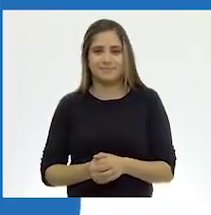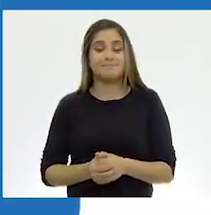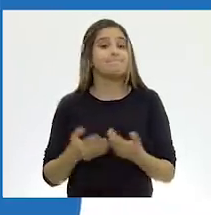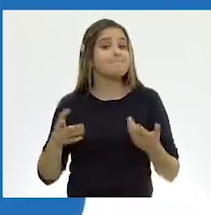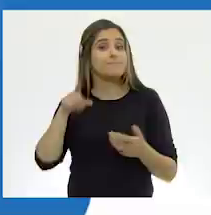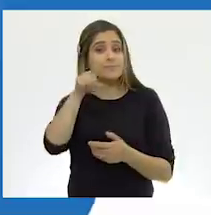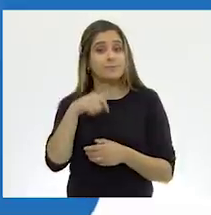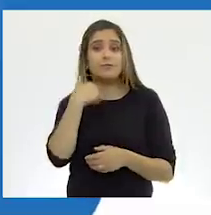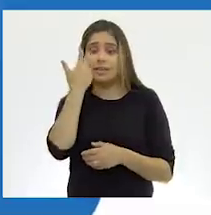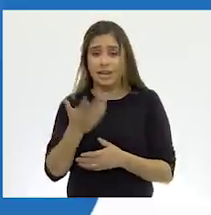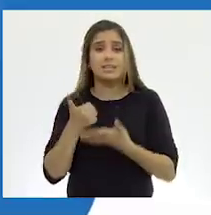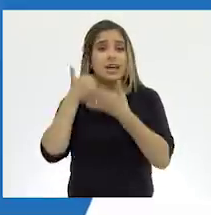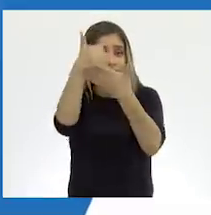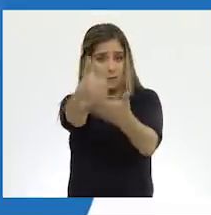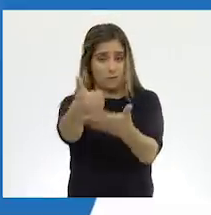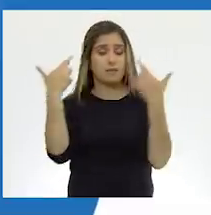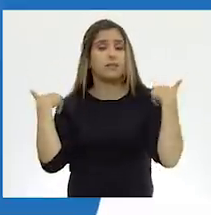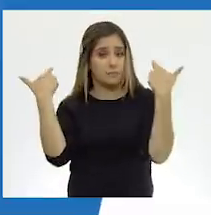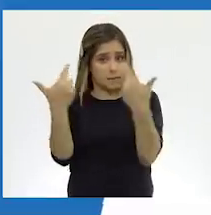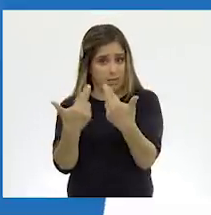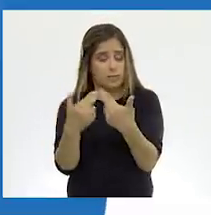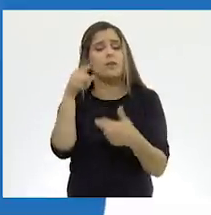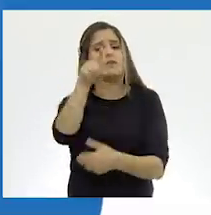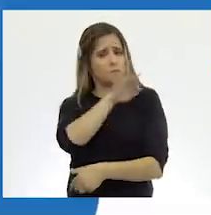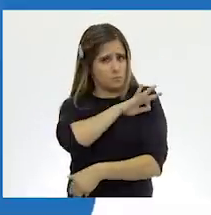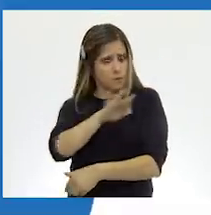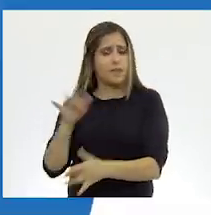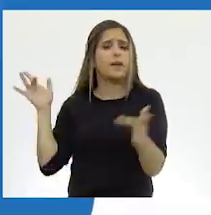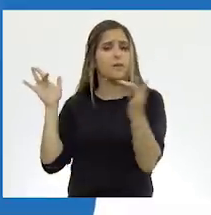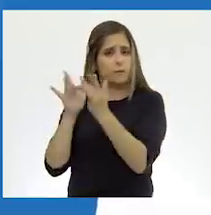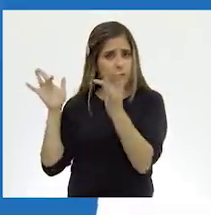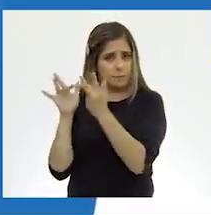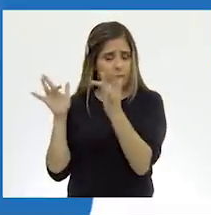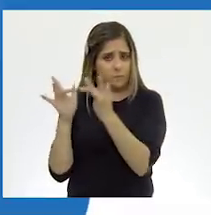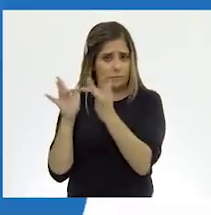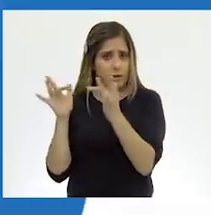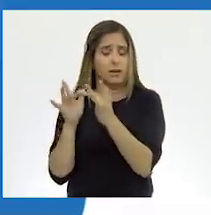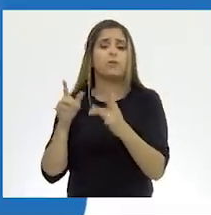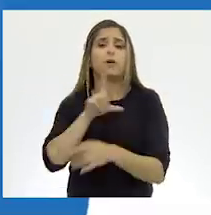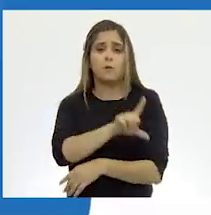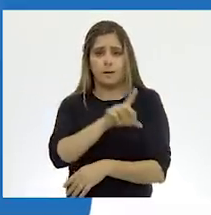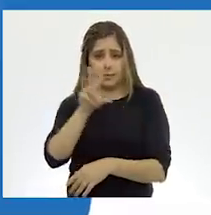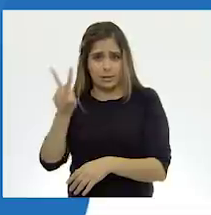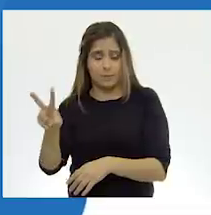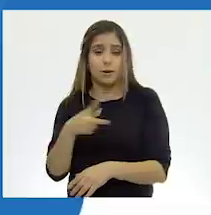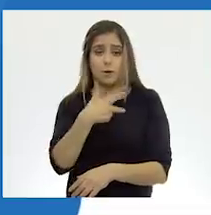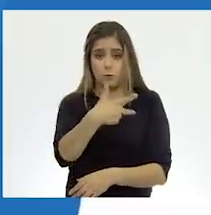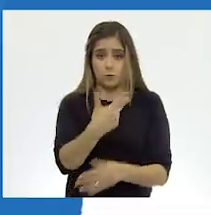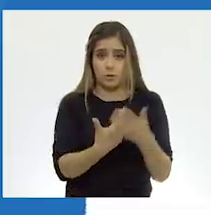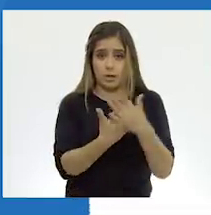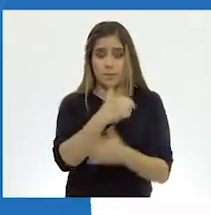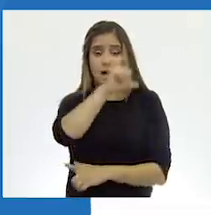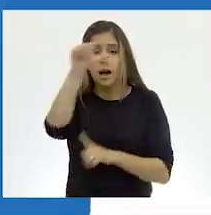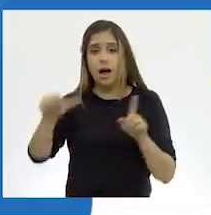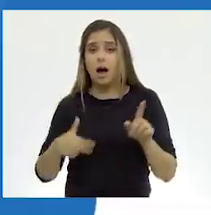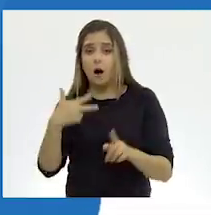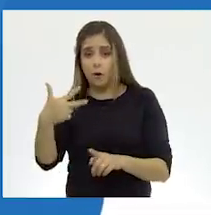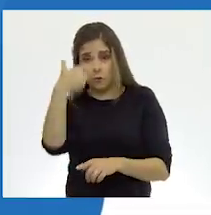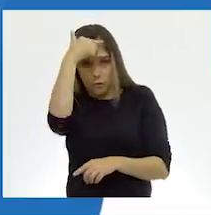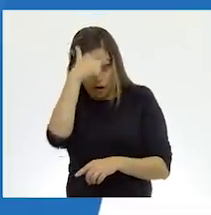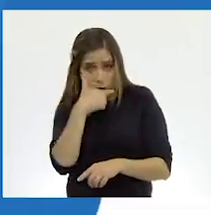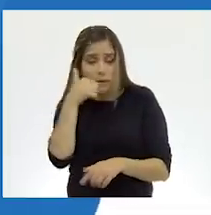Para solicitar apoyo pedagógico, comunícate con maestras y maestros de lunes a viernes de 8 a 20 horas al